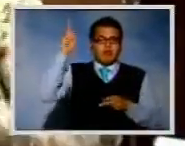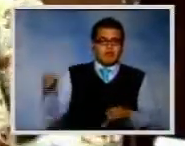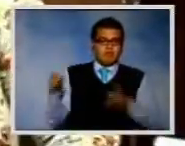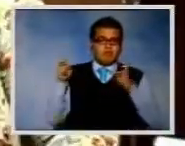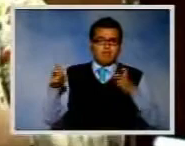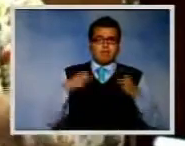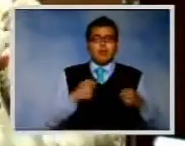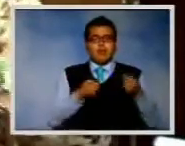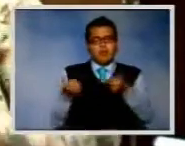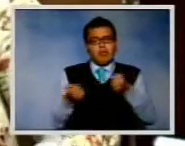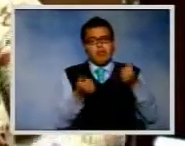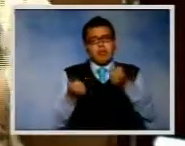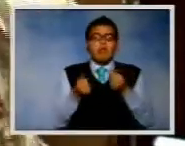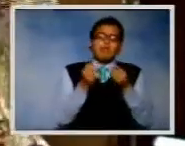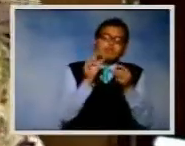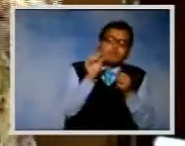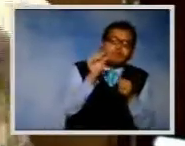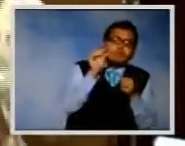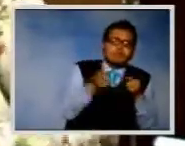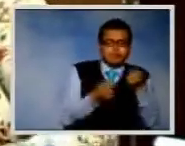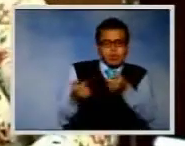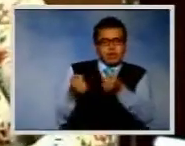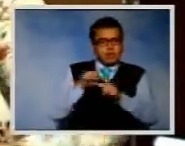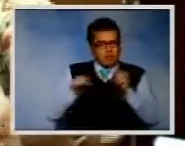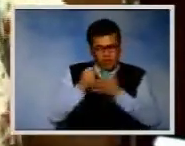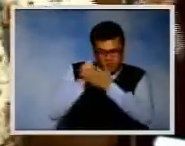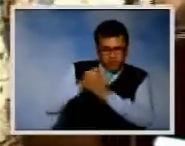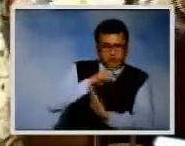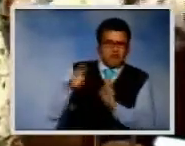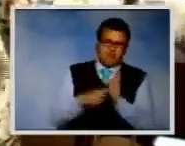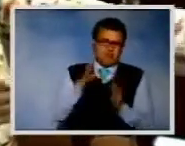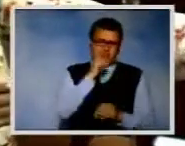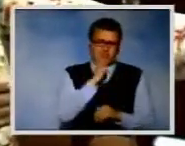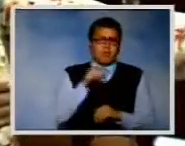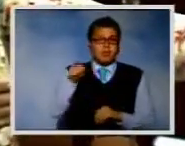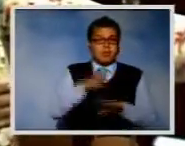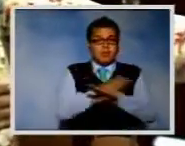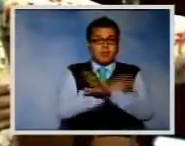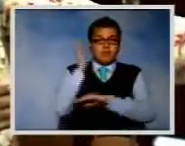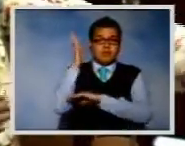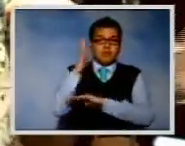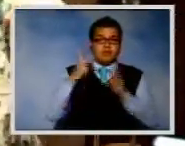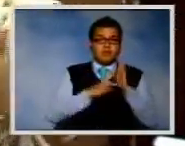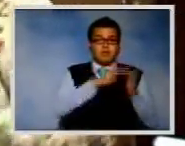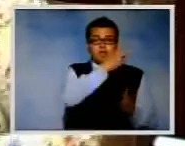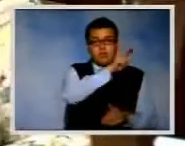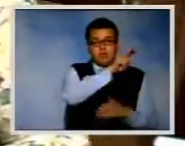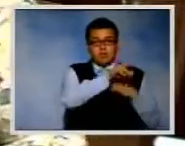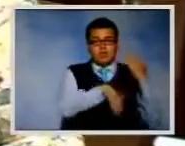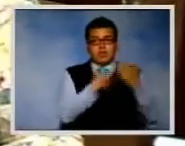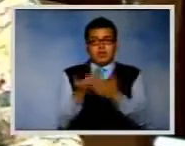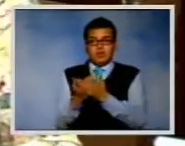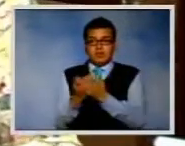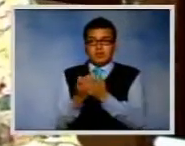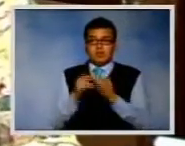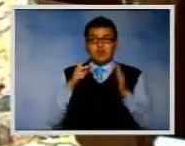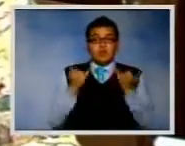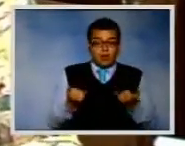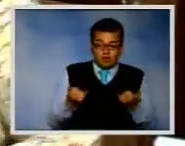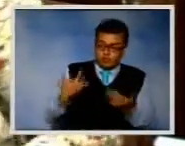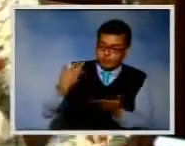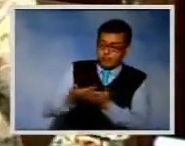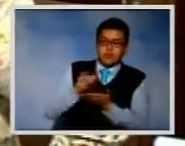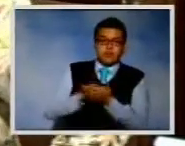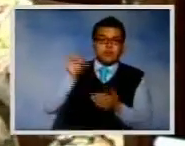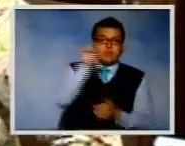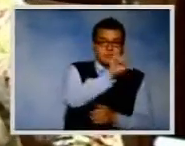dándoles paliativos, pañitos de agua tibia. Usted dijo en su intervención que comparen desde el año 2012 hasta el día de hoy lo que han recibido.